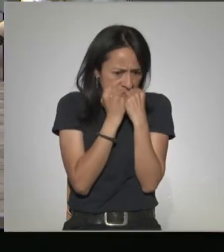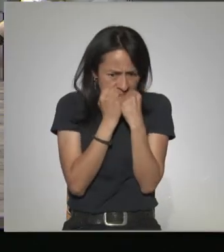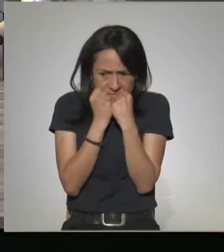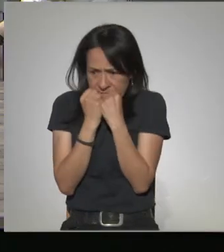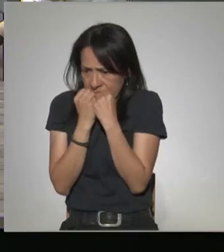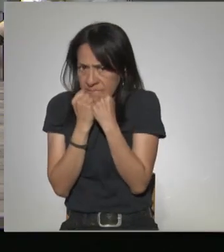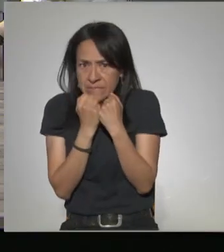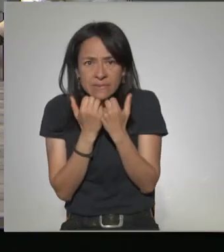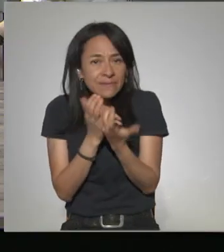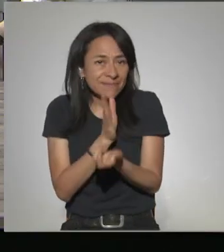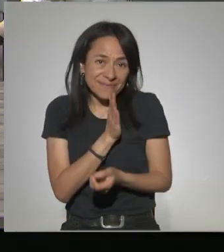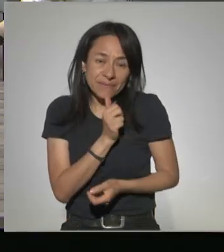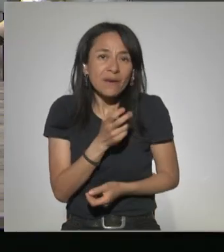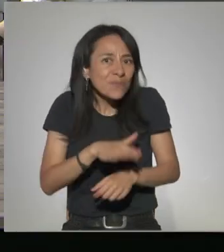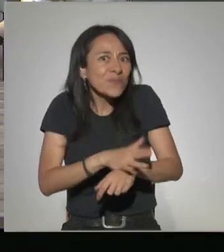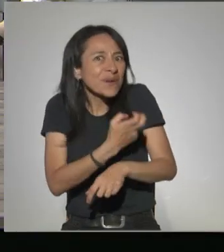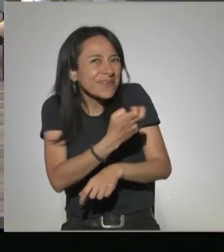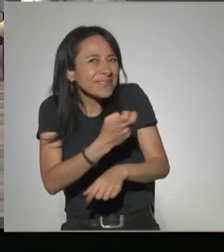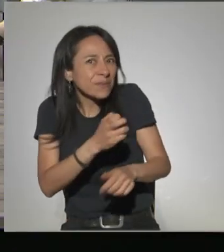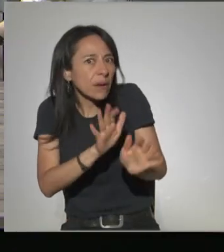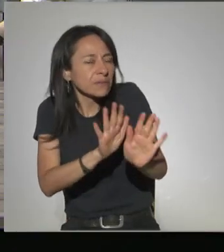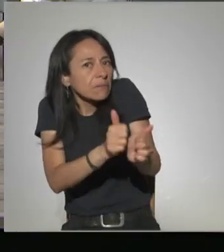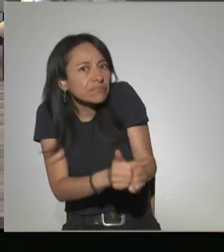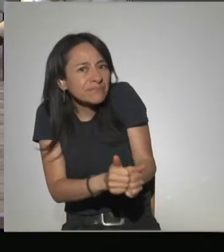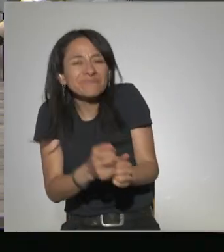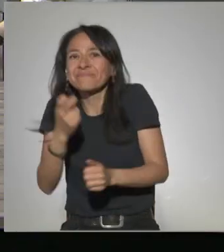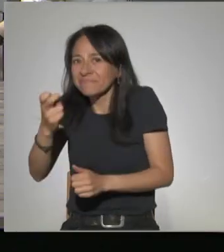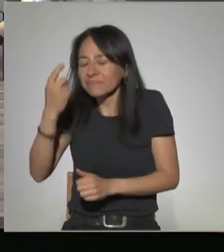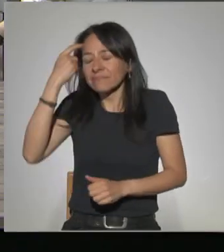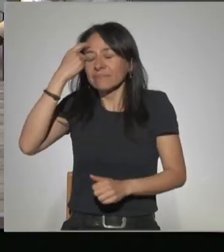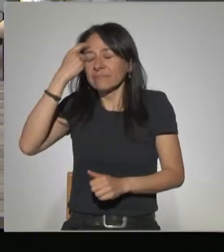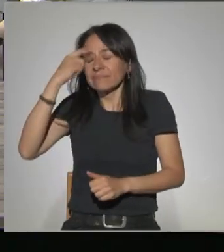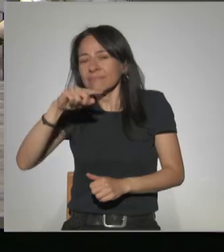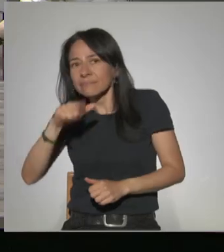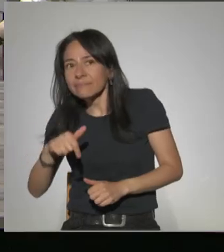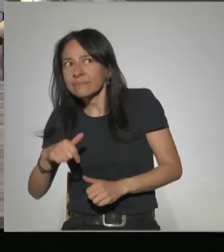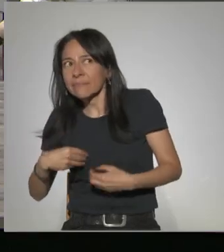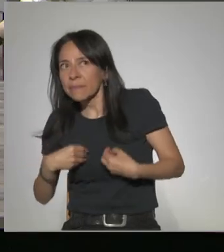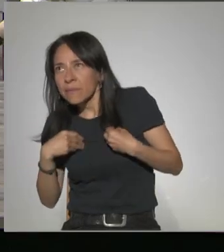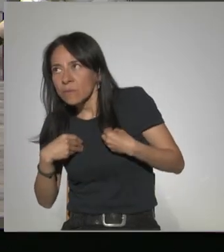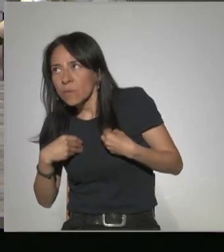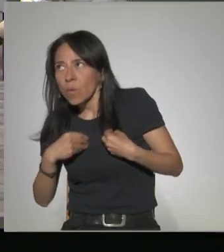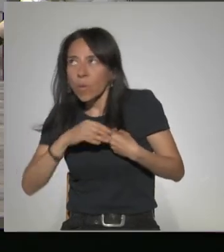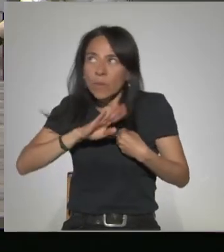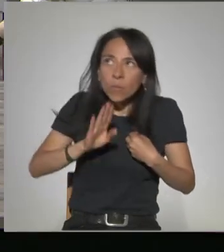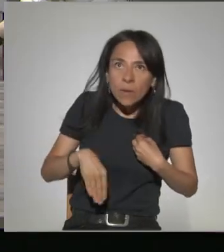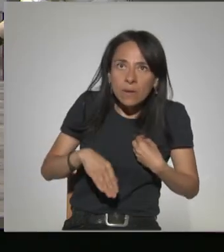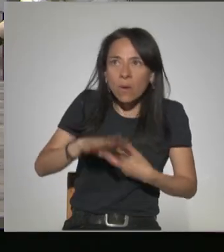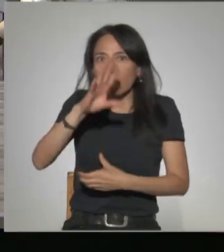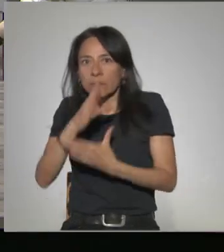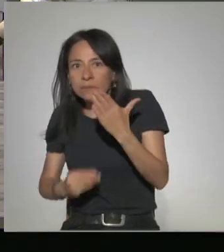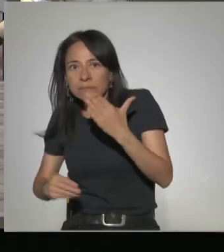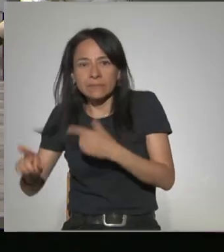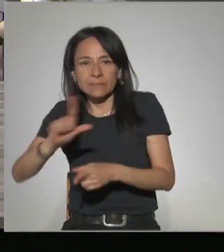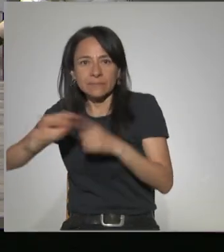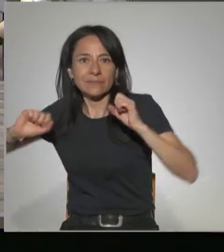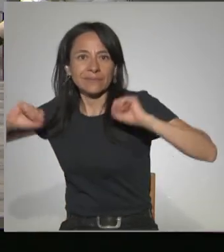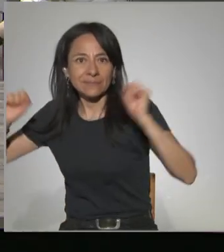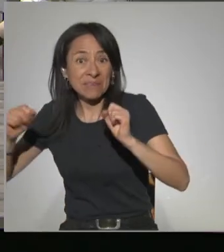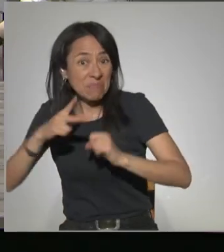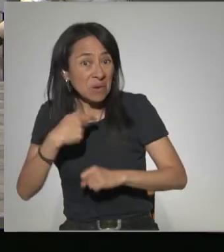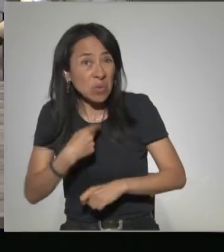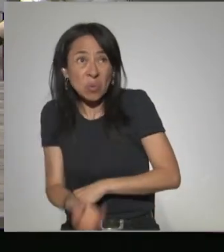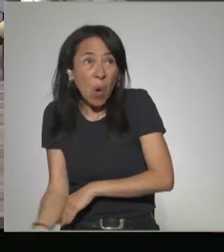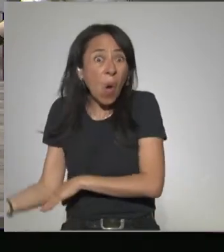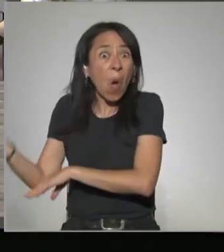un momento, sí. Claro. Pero vida o muerte, corro, ¿no? Pero si yo vivo muerto de miedo, pues me va a hacer mal, ¿no? Claro,